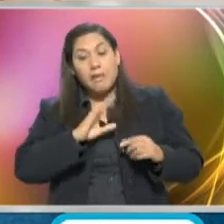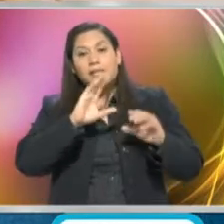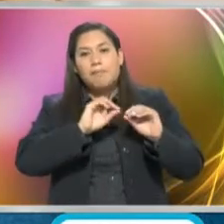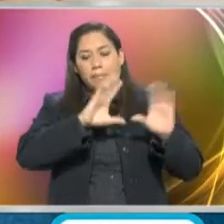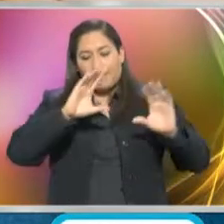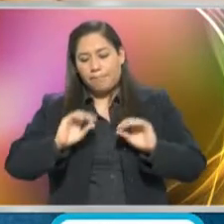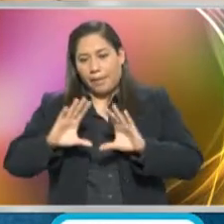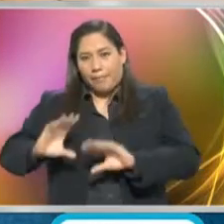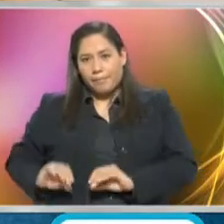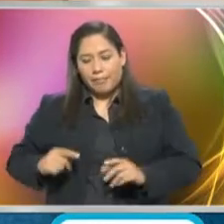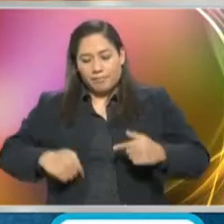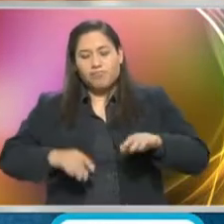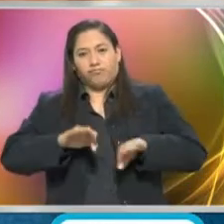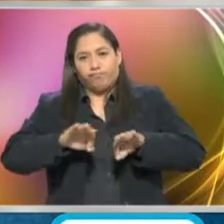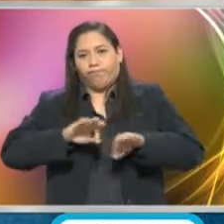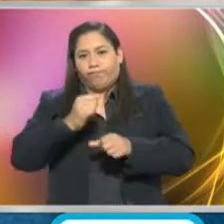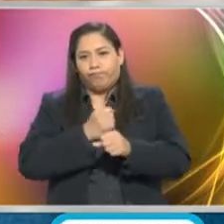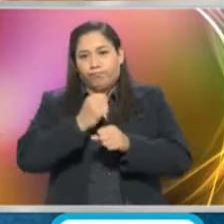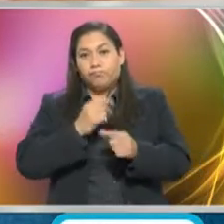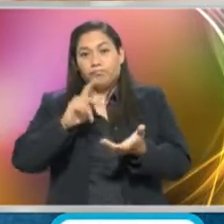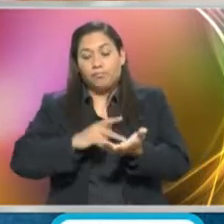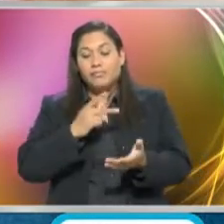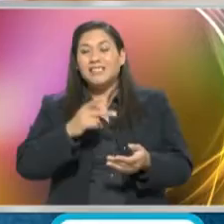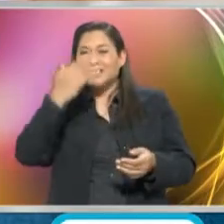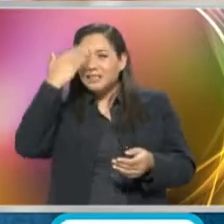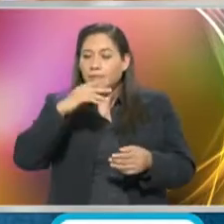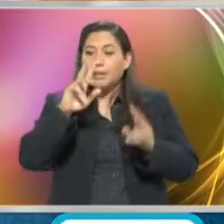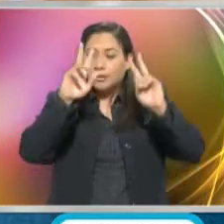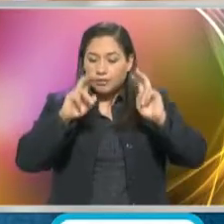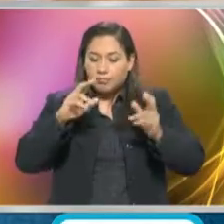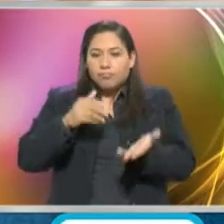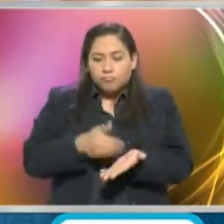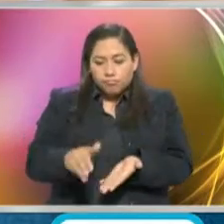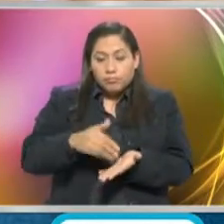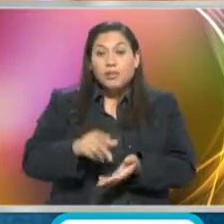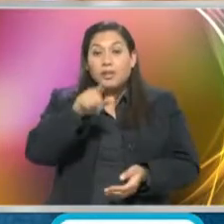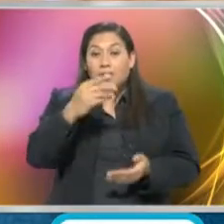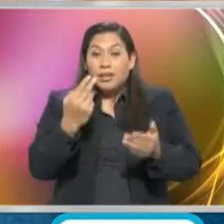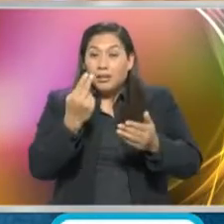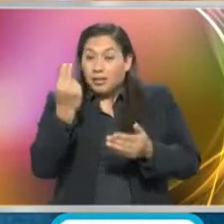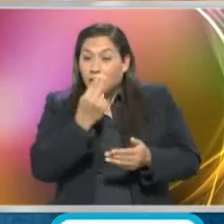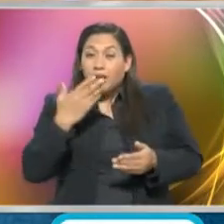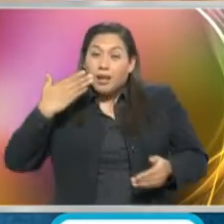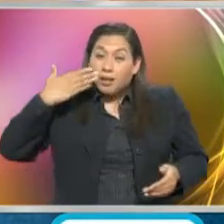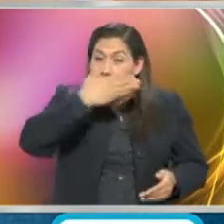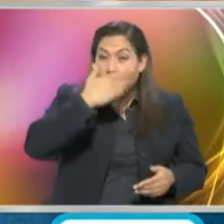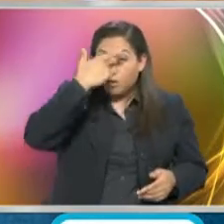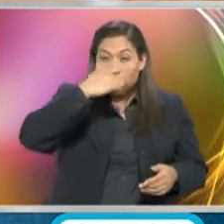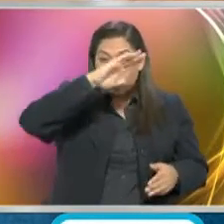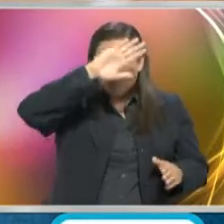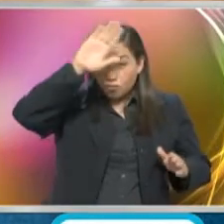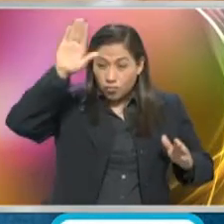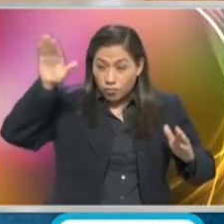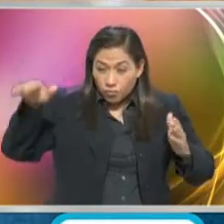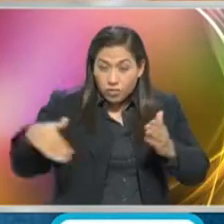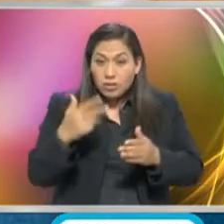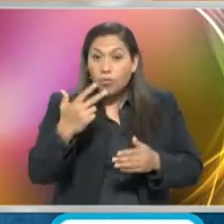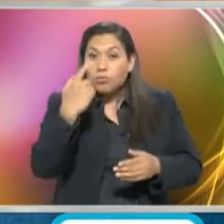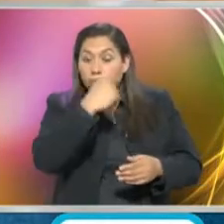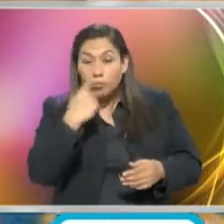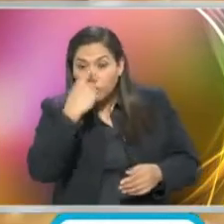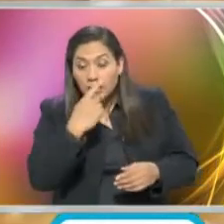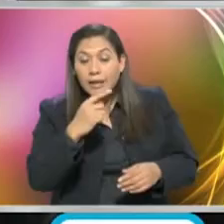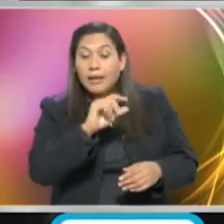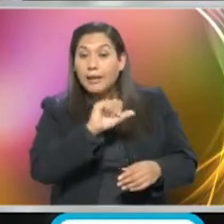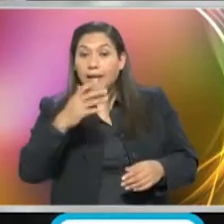sobre todo hemos platicado aquí del sistema de desecho. Tú necesitas tener un ayuno en donde en la noche, de 8 horas a